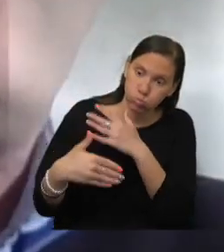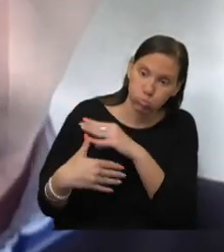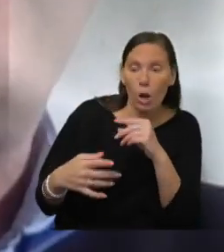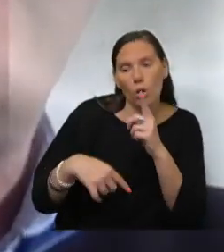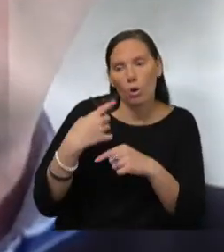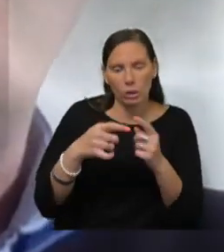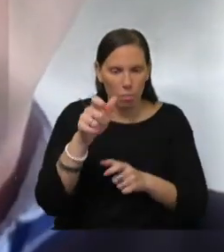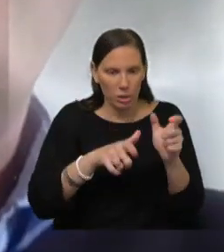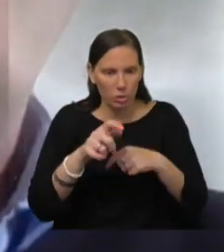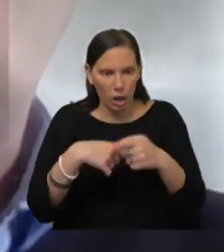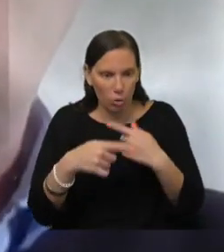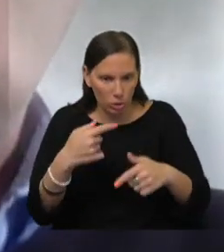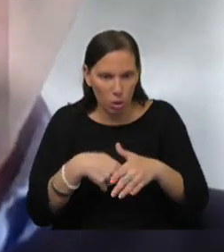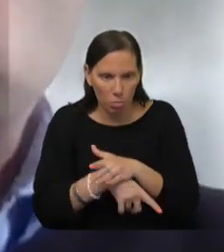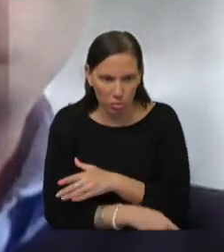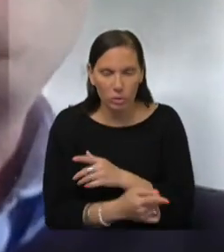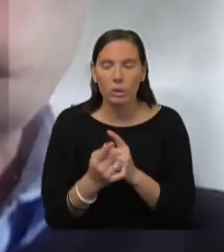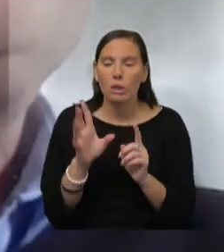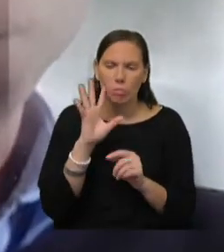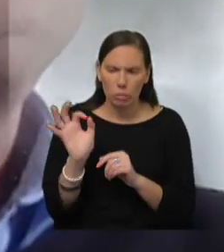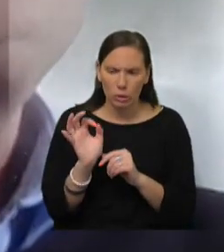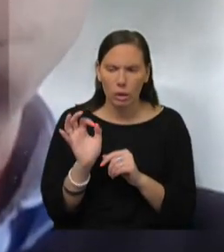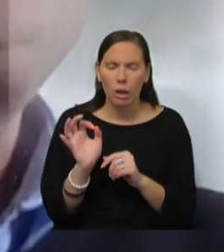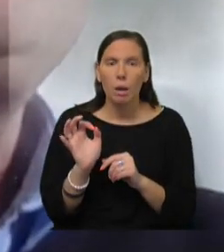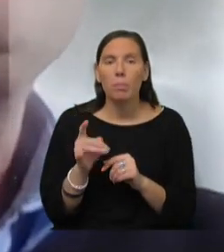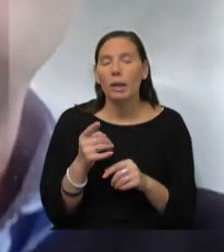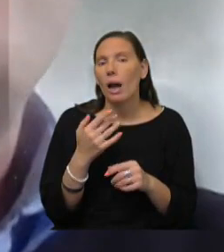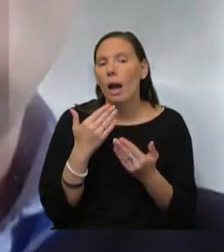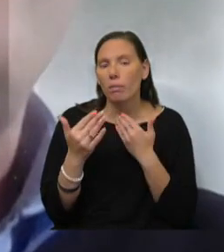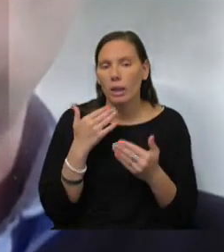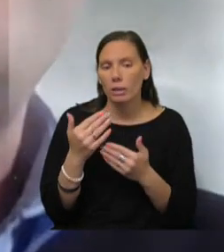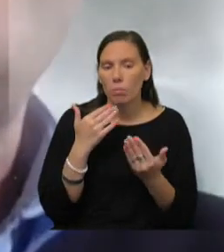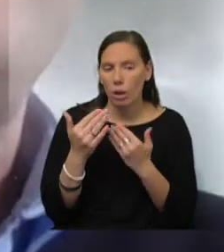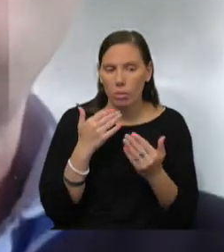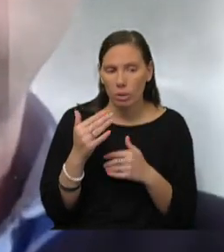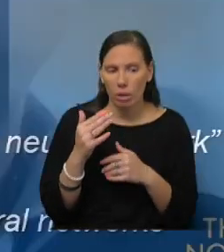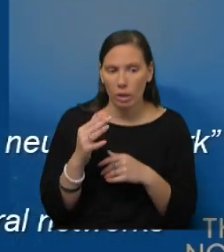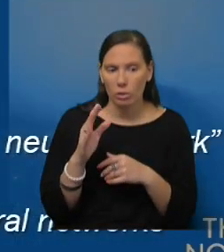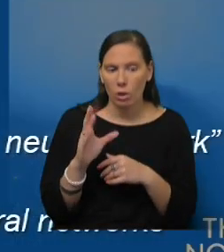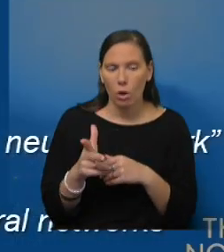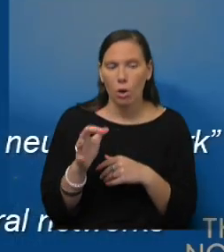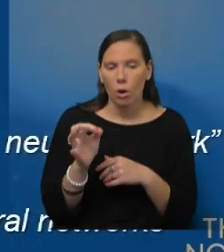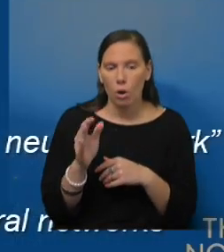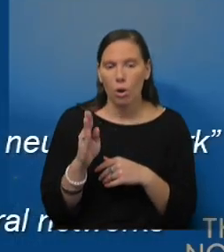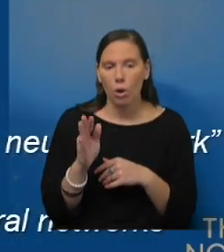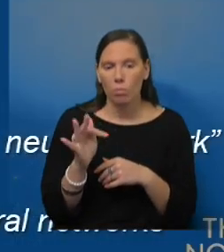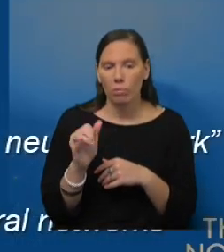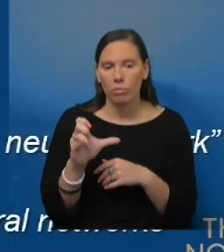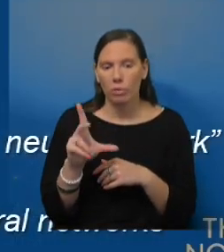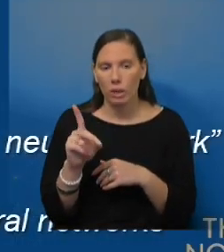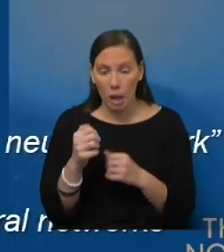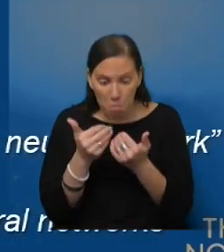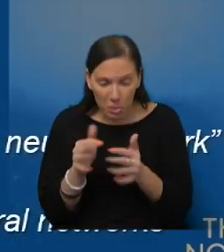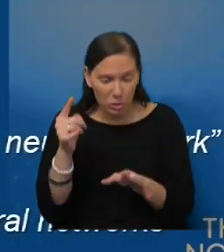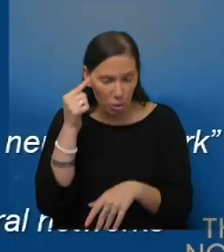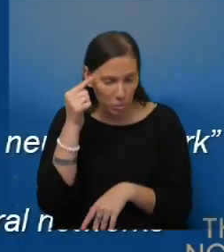cantidad de gente digamos claro Guillermo Perdona para poner en referencia esto estamos hablando de que hopfield empezó a pensar en estos esquemas